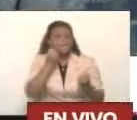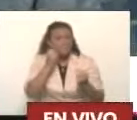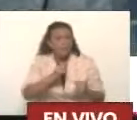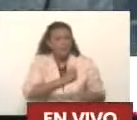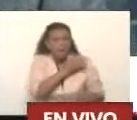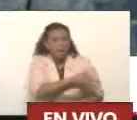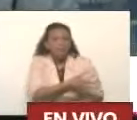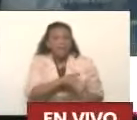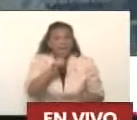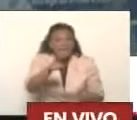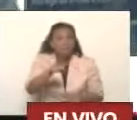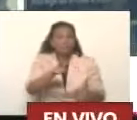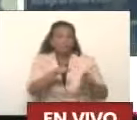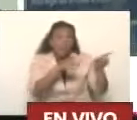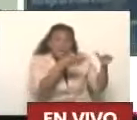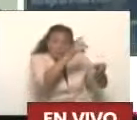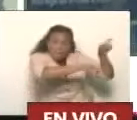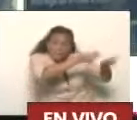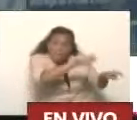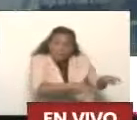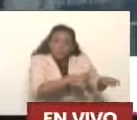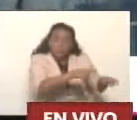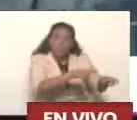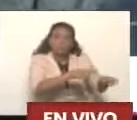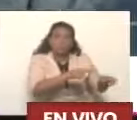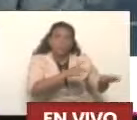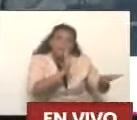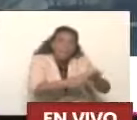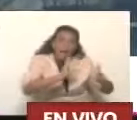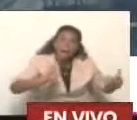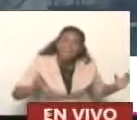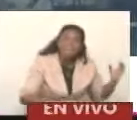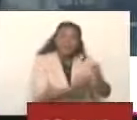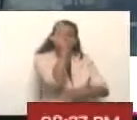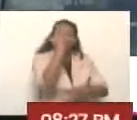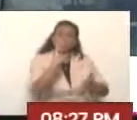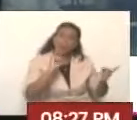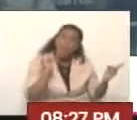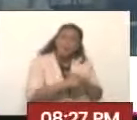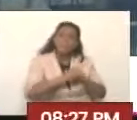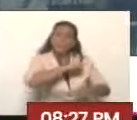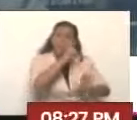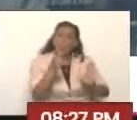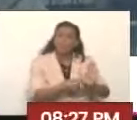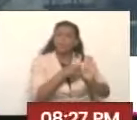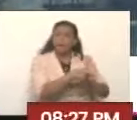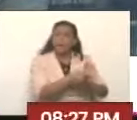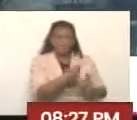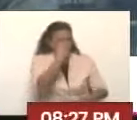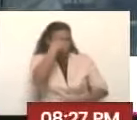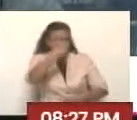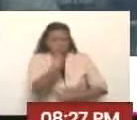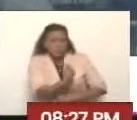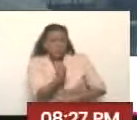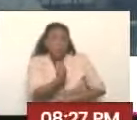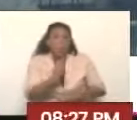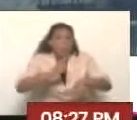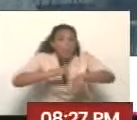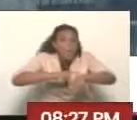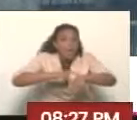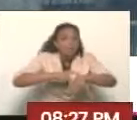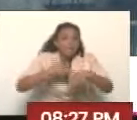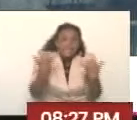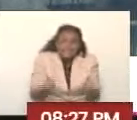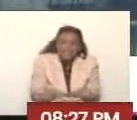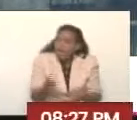pauta de los cambios mundiales que vienen hacia adelante. No lo miremos por la coyuntura, no lo miremos solo por el momento, por